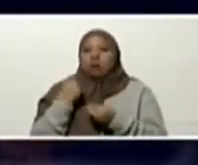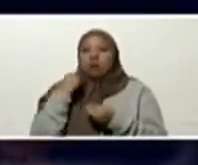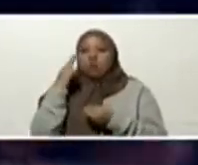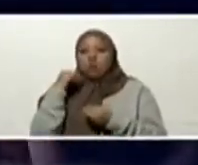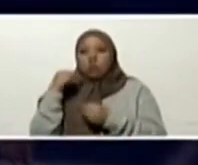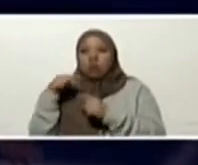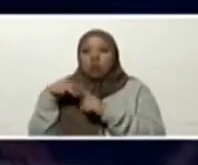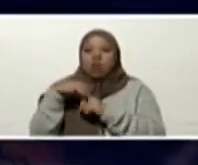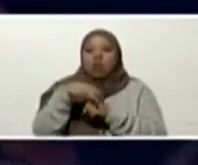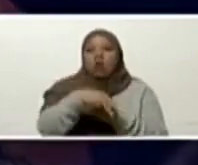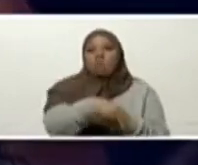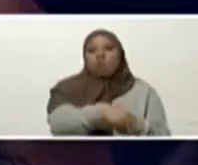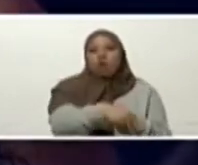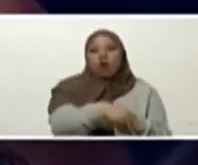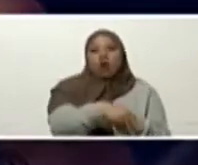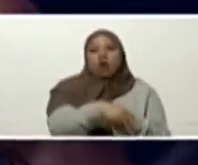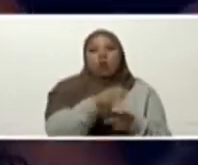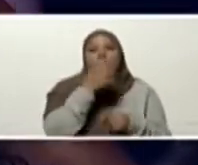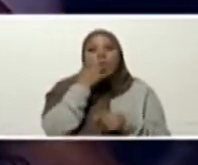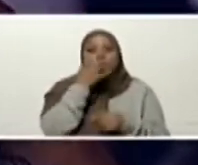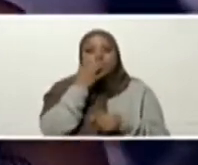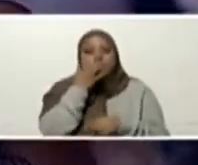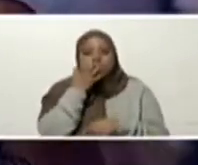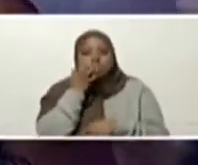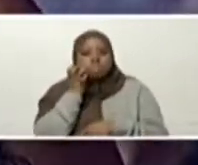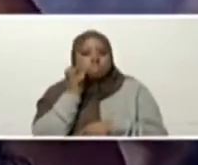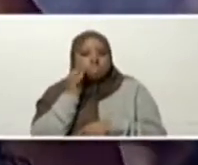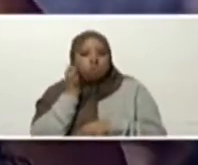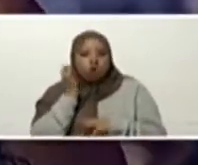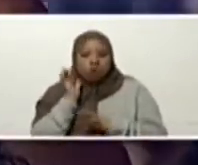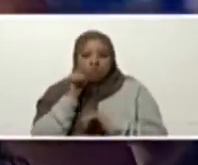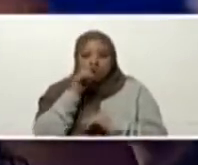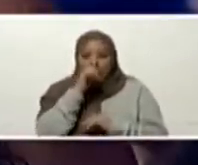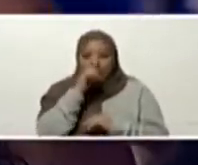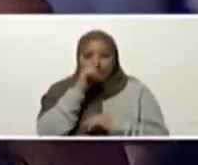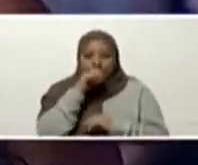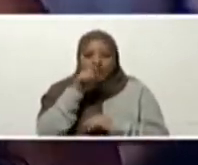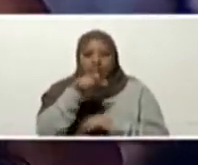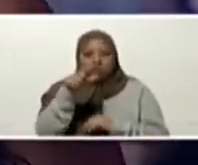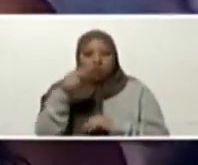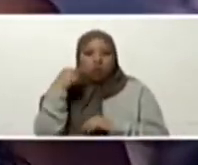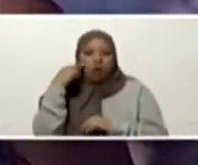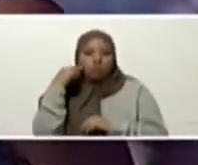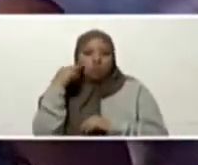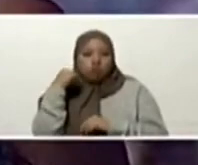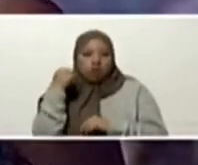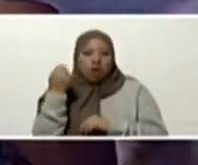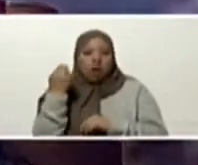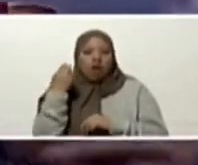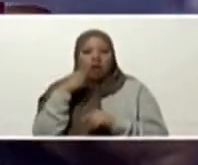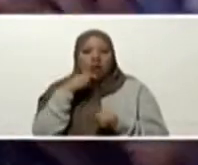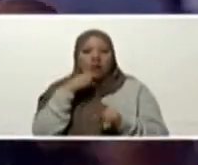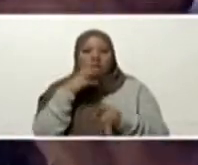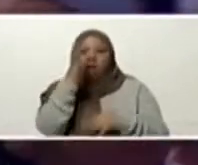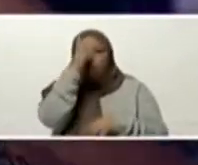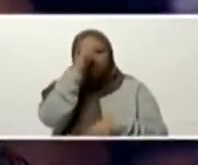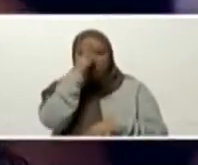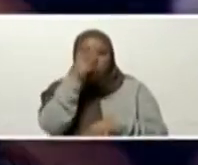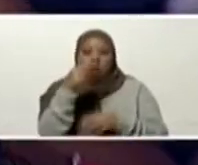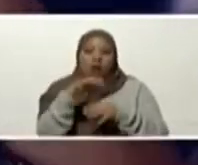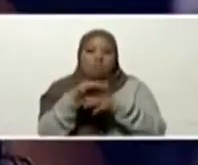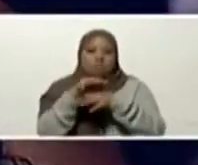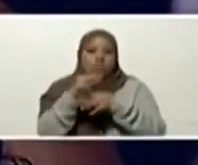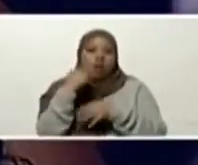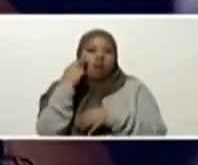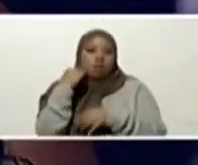en Venezuela, visto desde diferentes ópticas y o desde diferentes